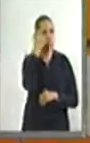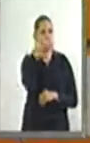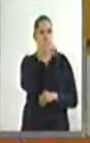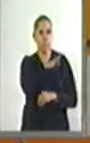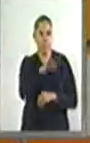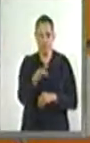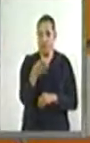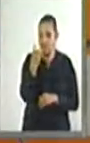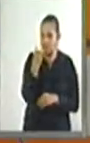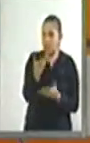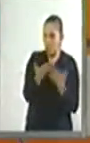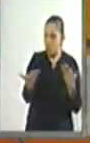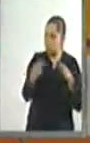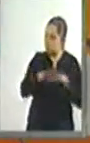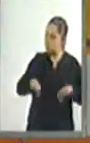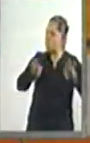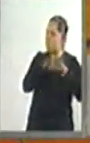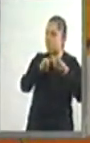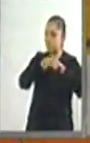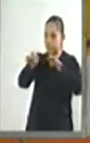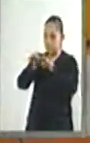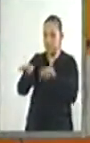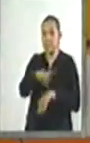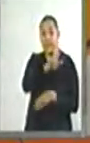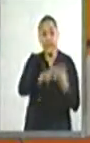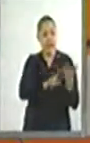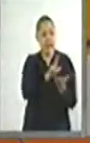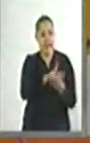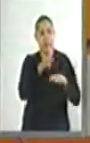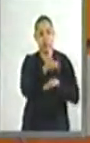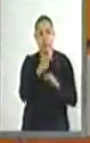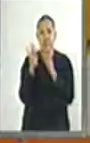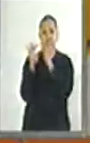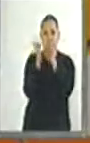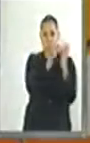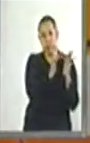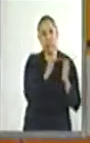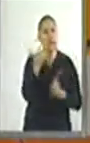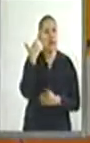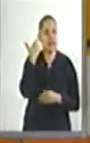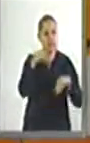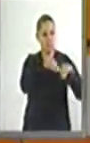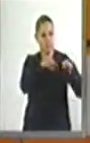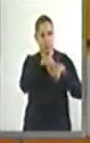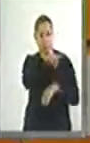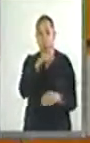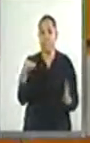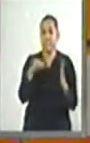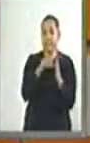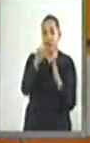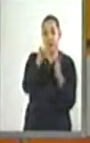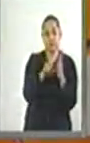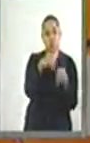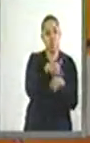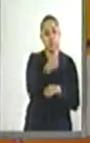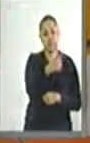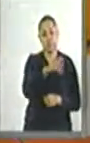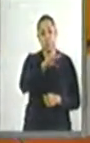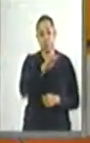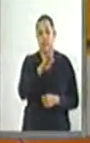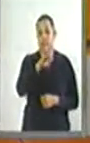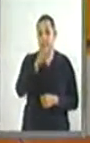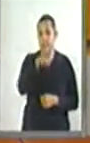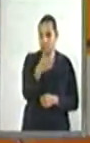Federal de Telecomunicaciones y de Radiodifusión establece en su artículo 190, fracción 9, un número